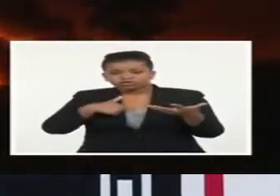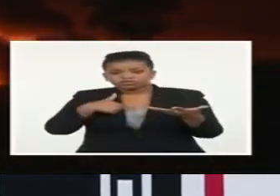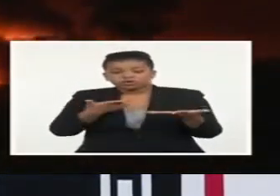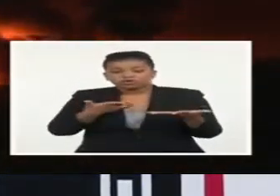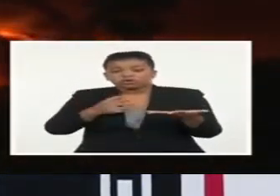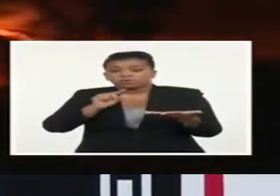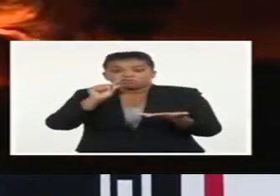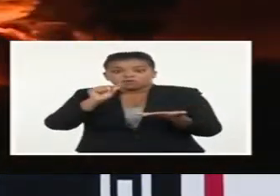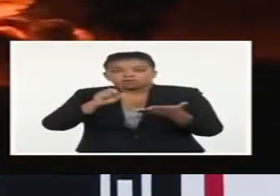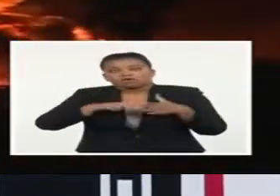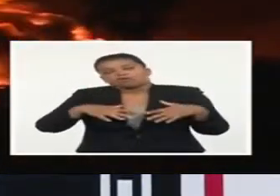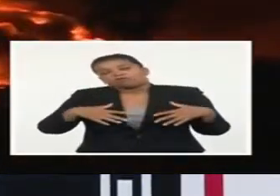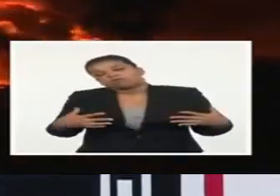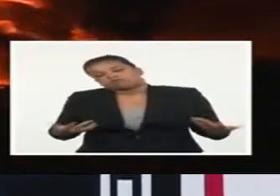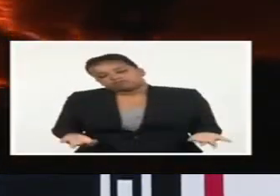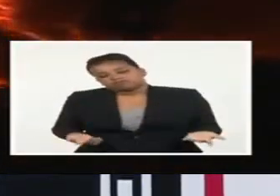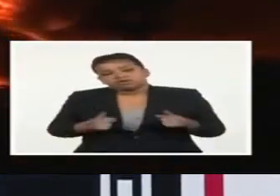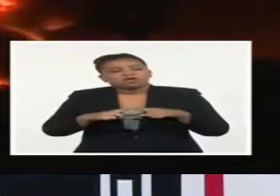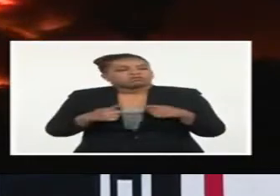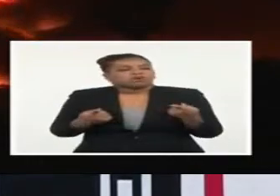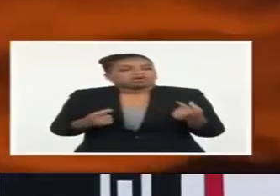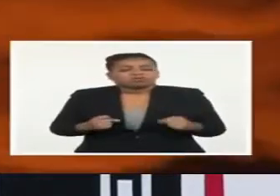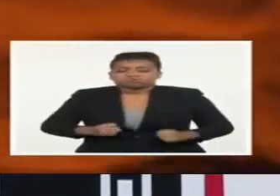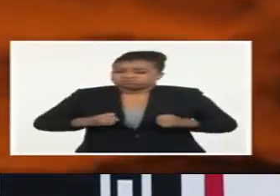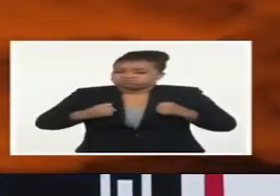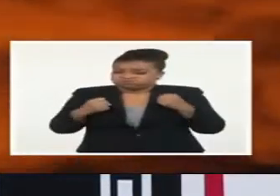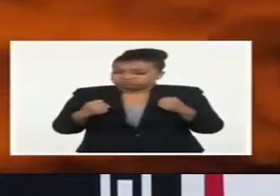incendio. Pero falló.